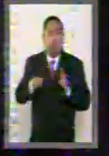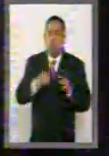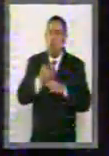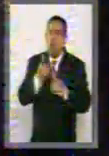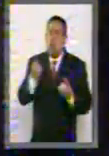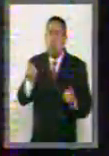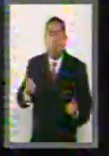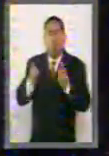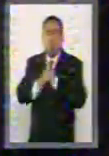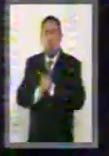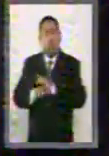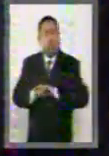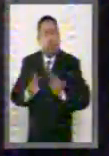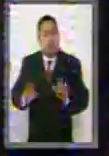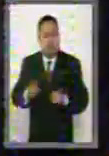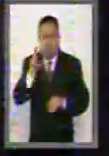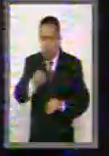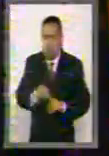están.